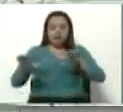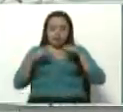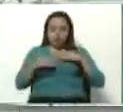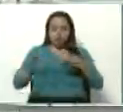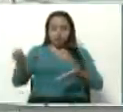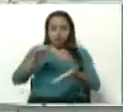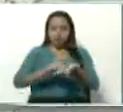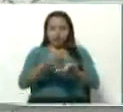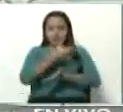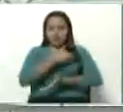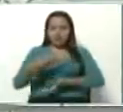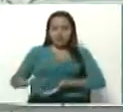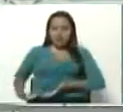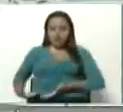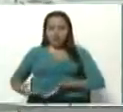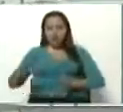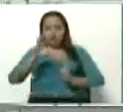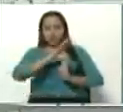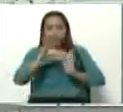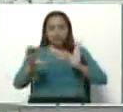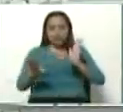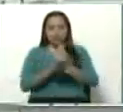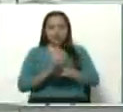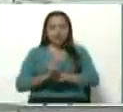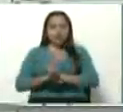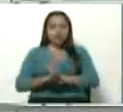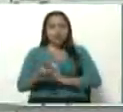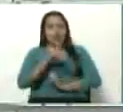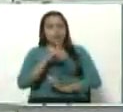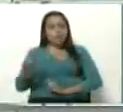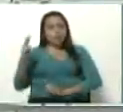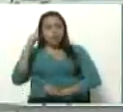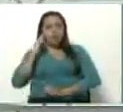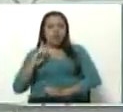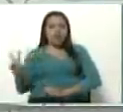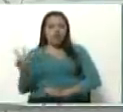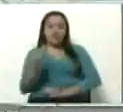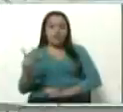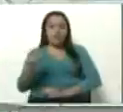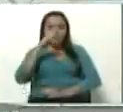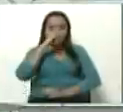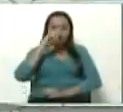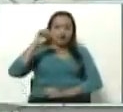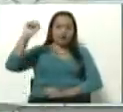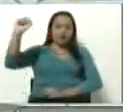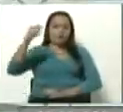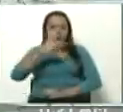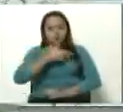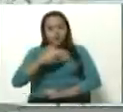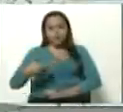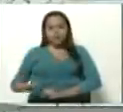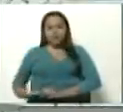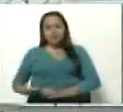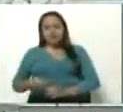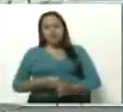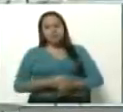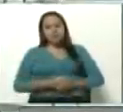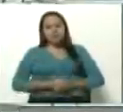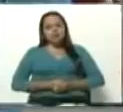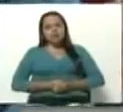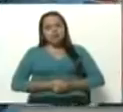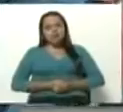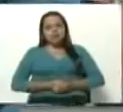a nuestro presidente constitucional de la República Bolivariana de Venezuela, nuestro presidente